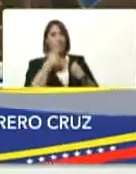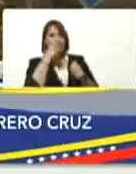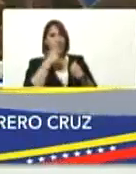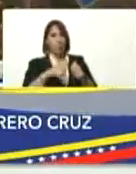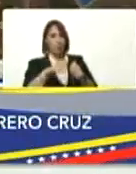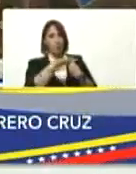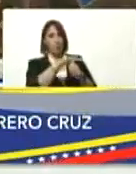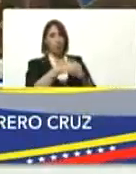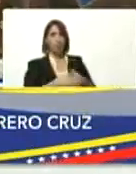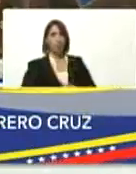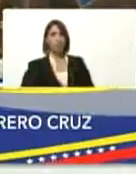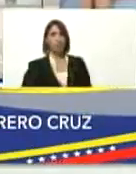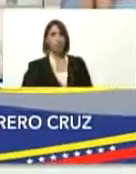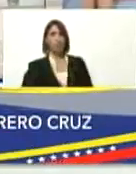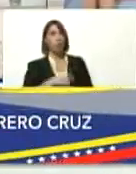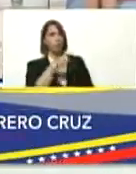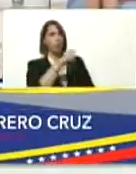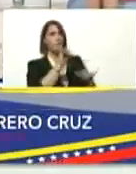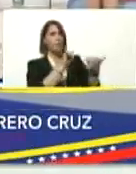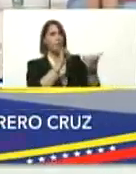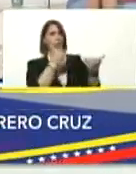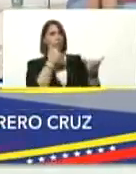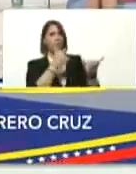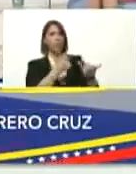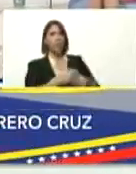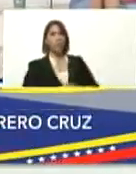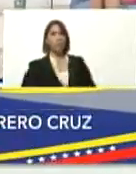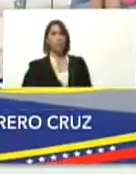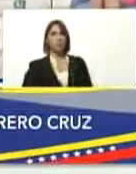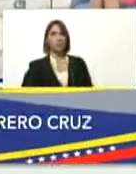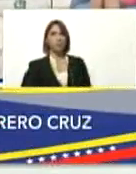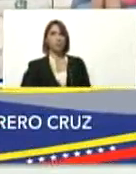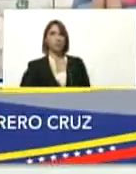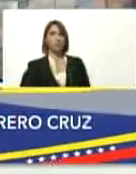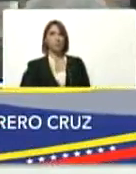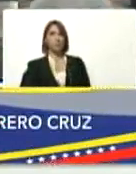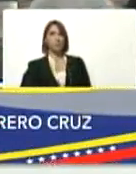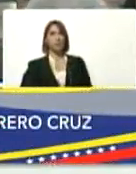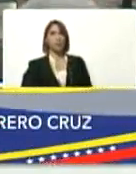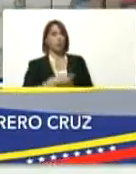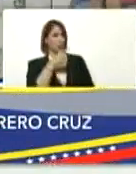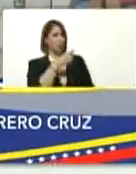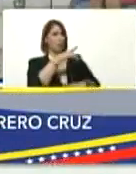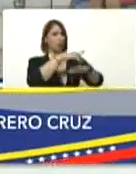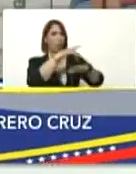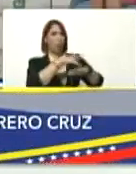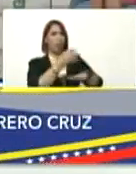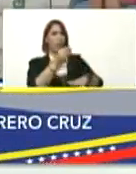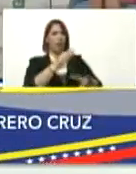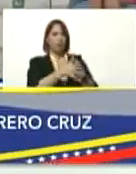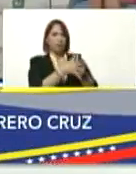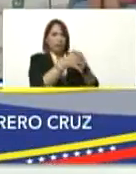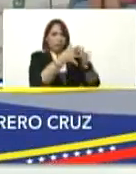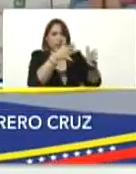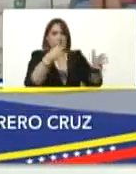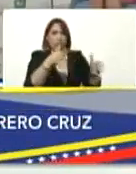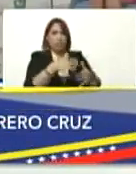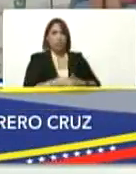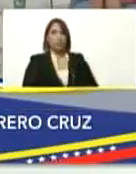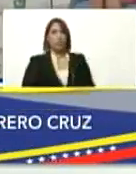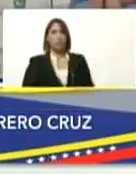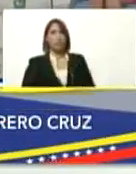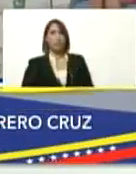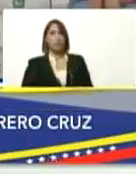población. Usted expresaba, y creo que le daba un toque, una magnitud mucho más abarcadora, que uno